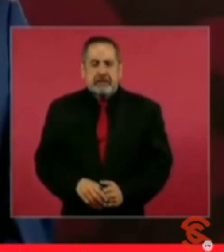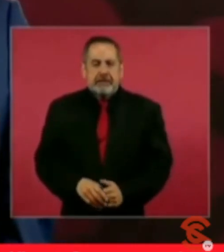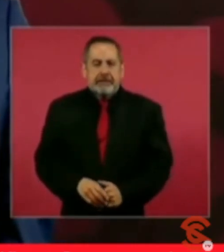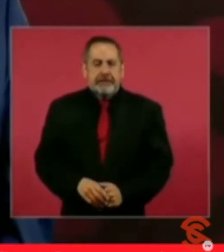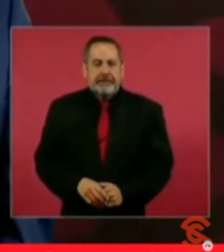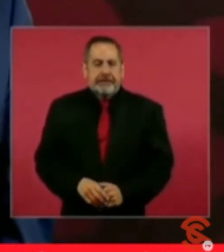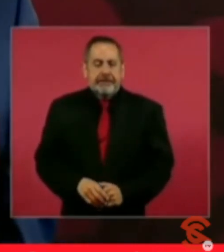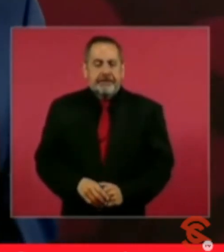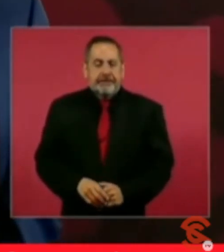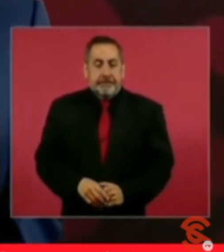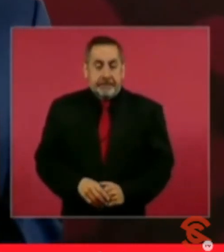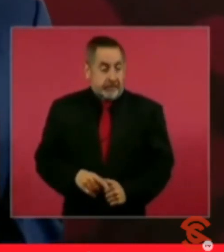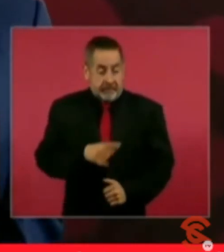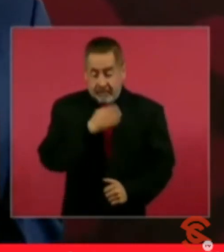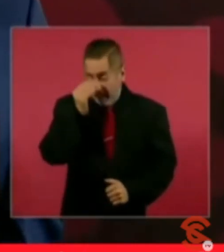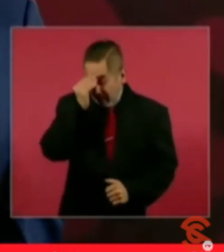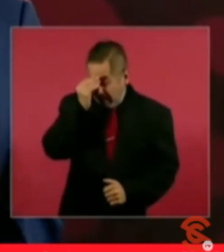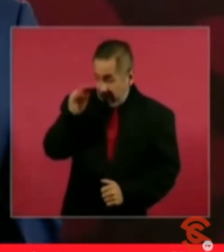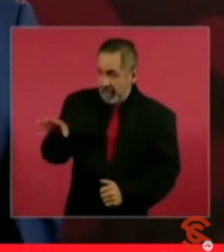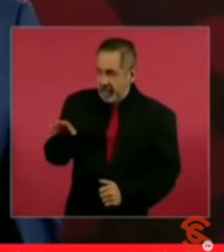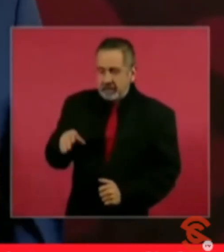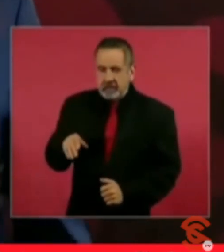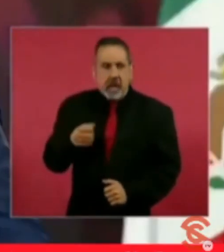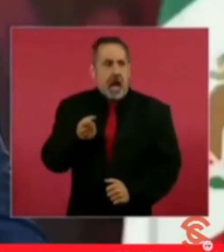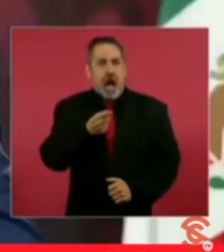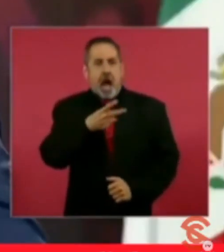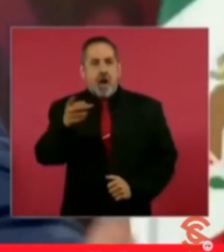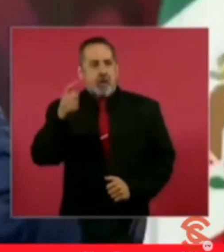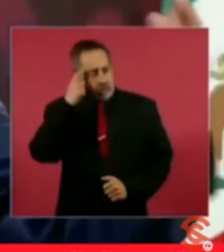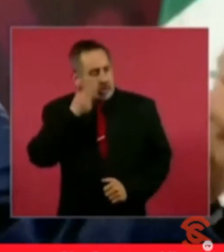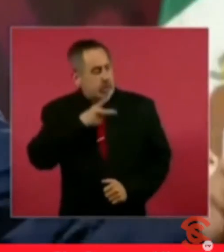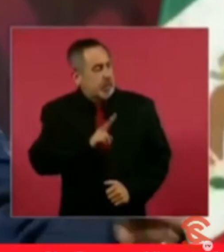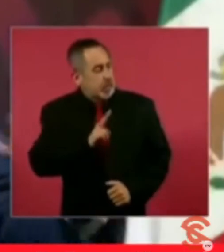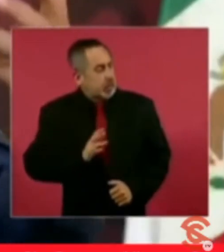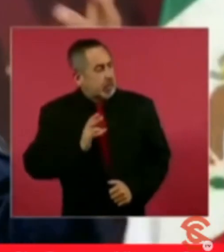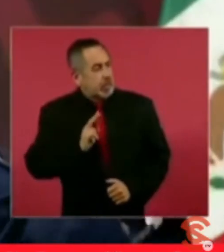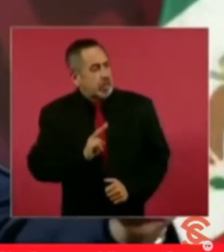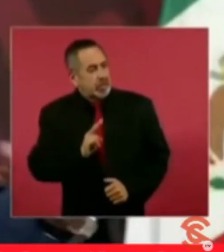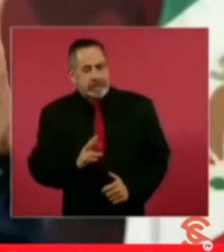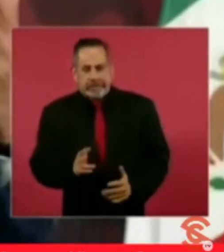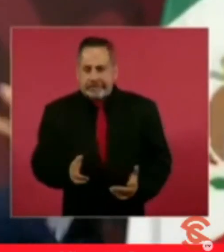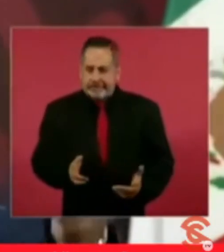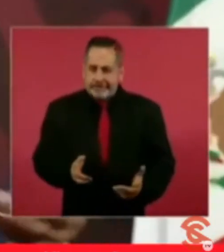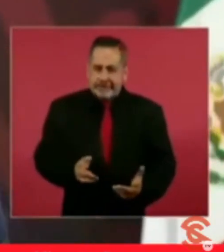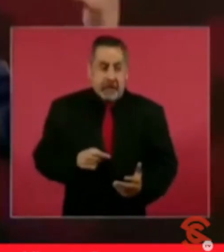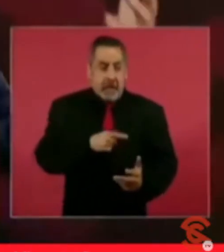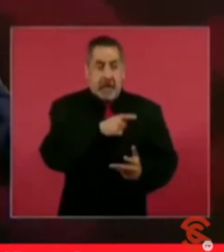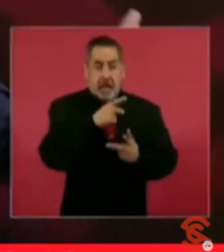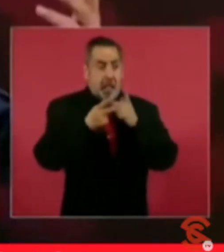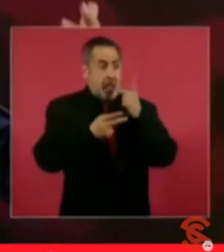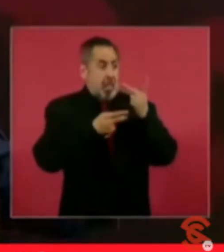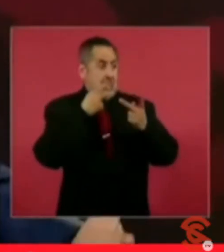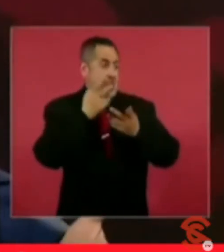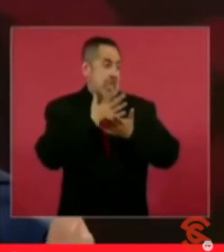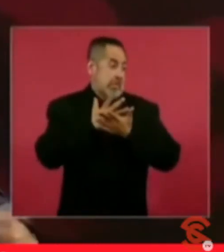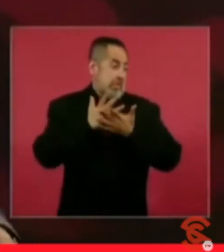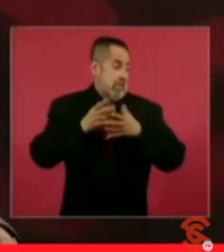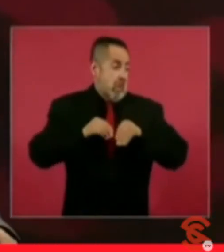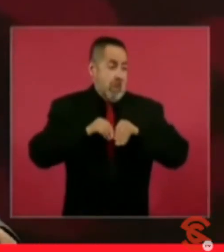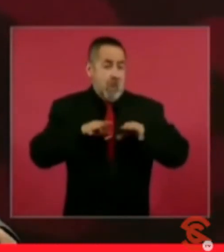Que calumnia que algo queda, porque eso sí, se le da mucho vuelo